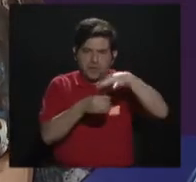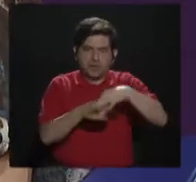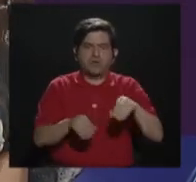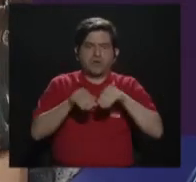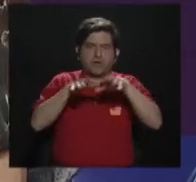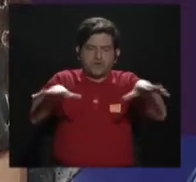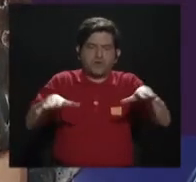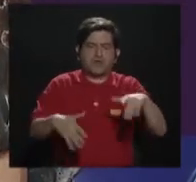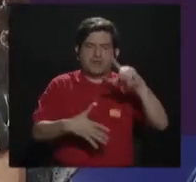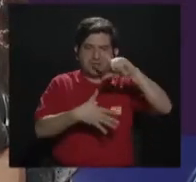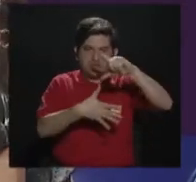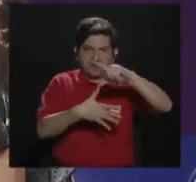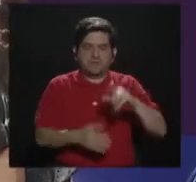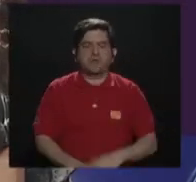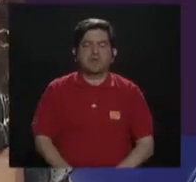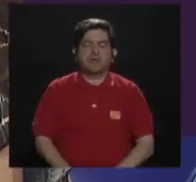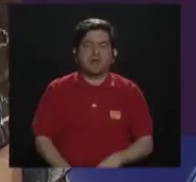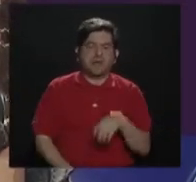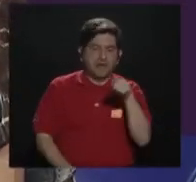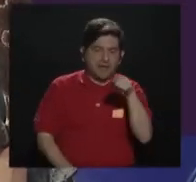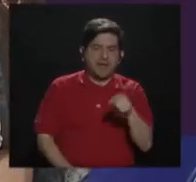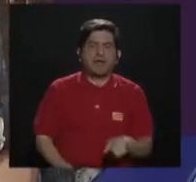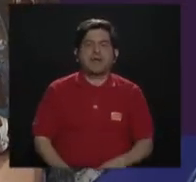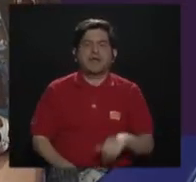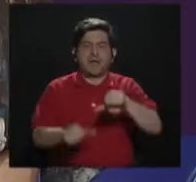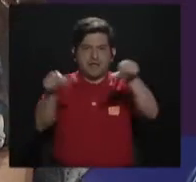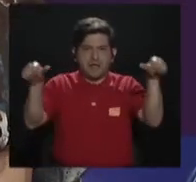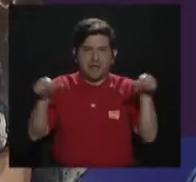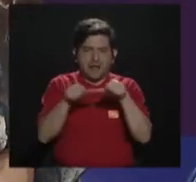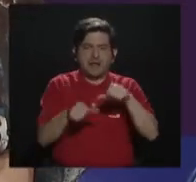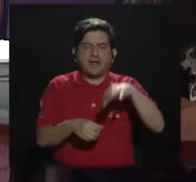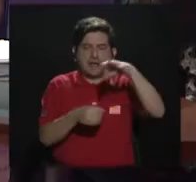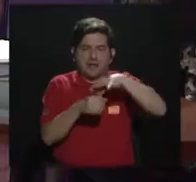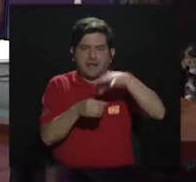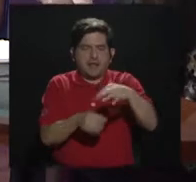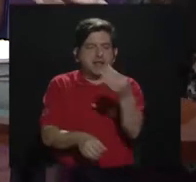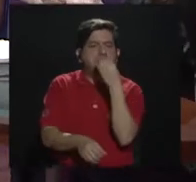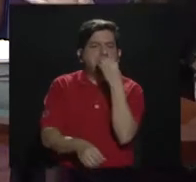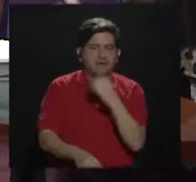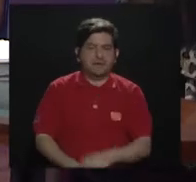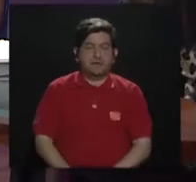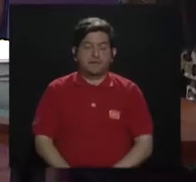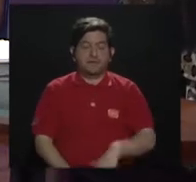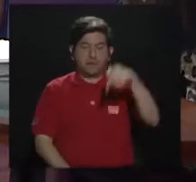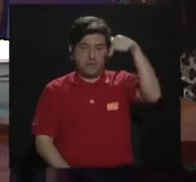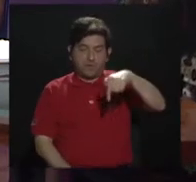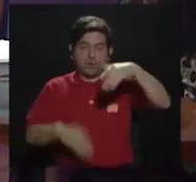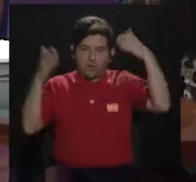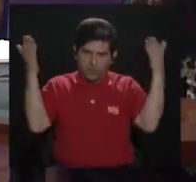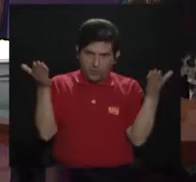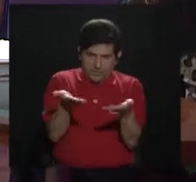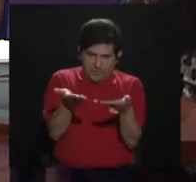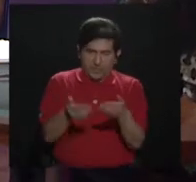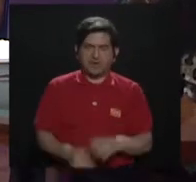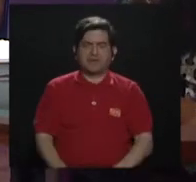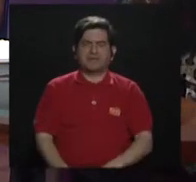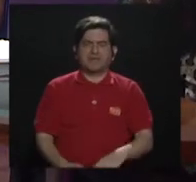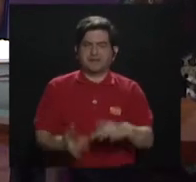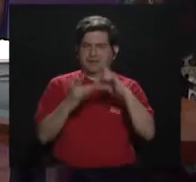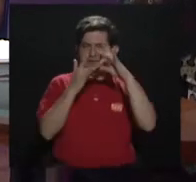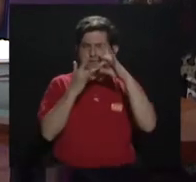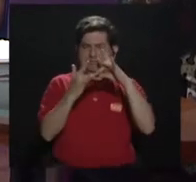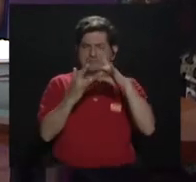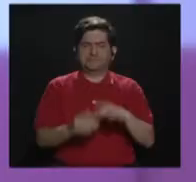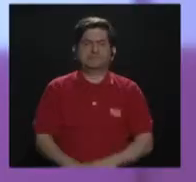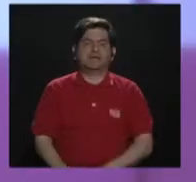de innovación en el sector agroalimentario. Y para hablar al respecto, hoy le damos la bienvenida muy especialmente